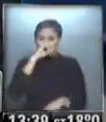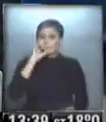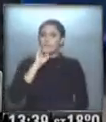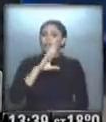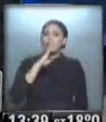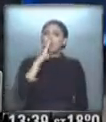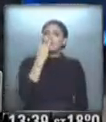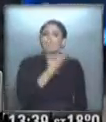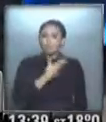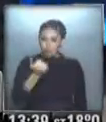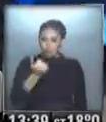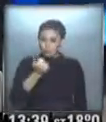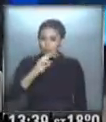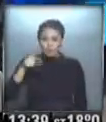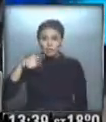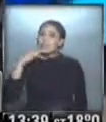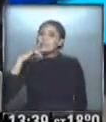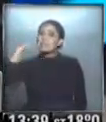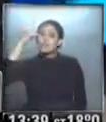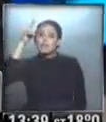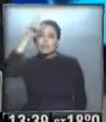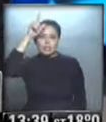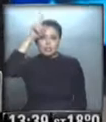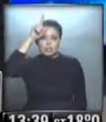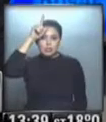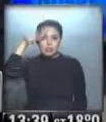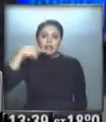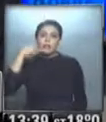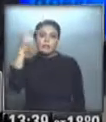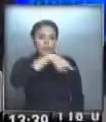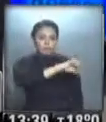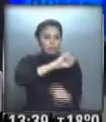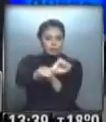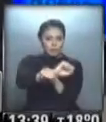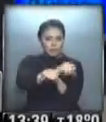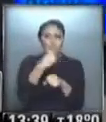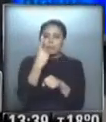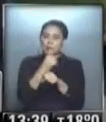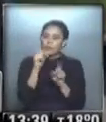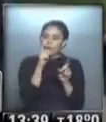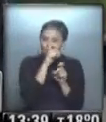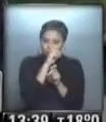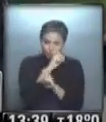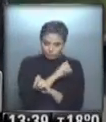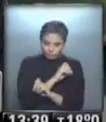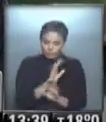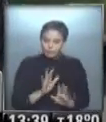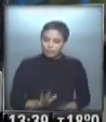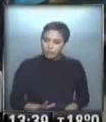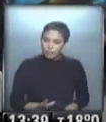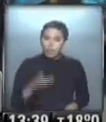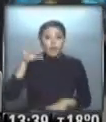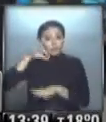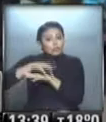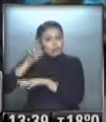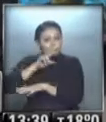apellido bufa llama a la policía y la hace detener acá tenemos un primer problema la